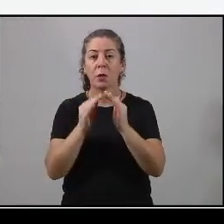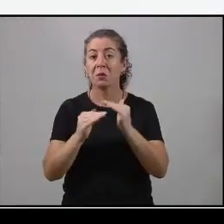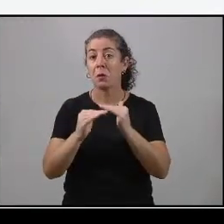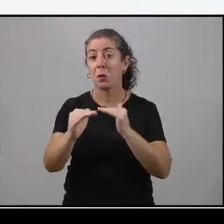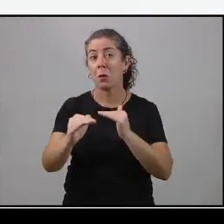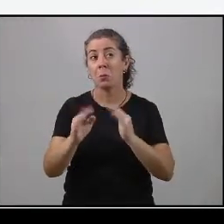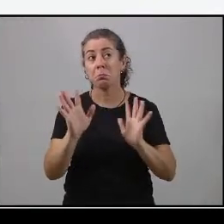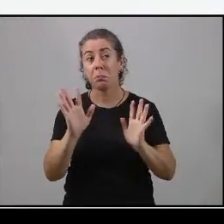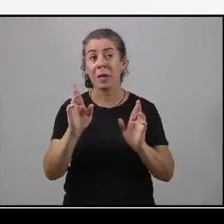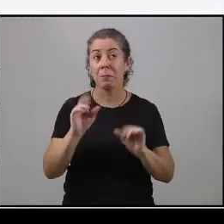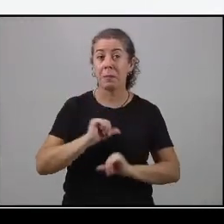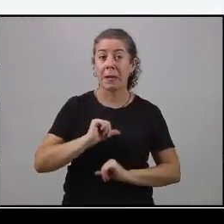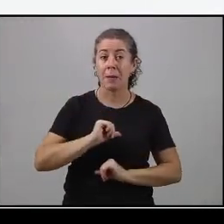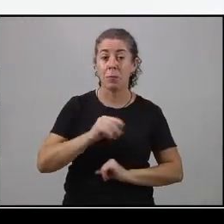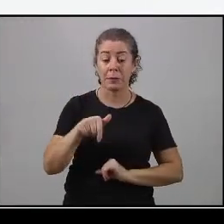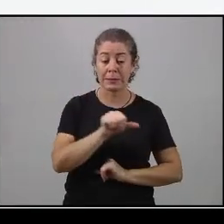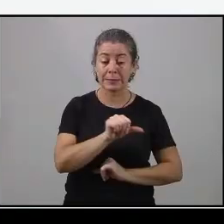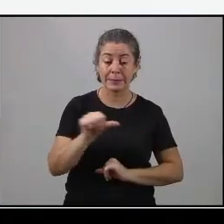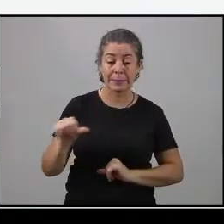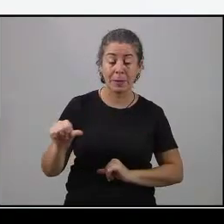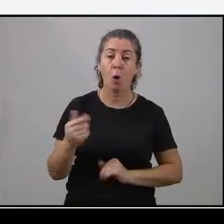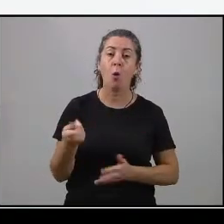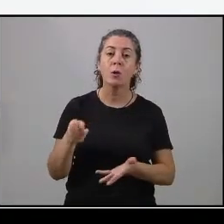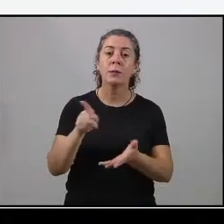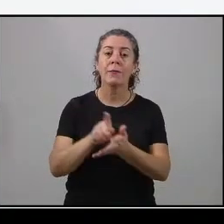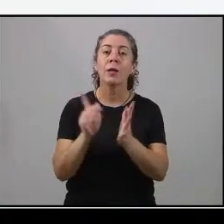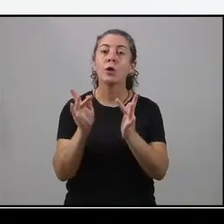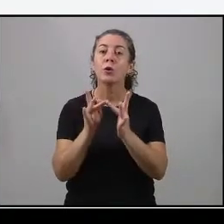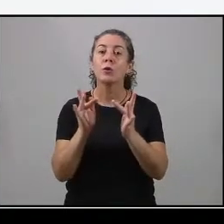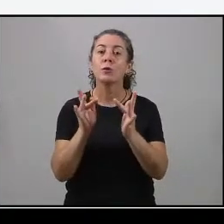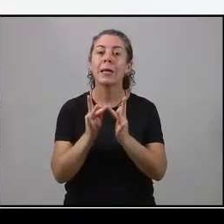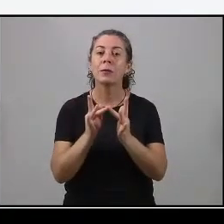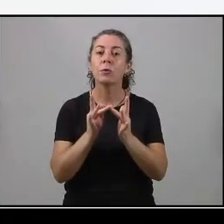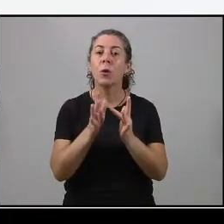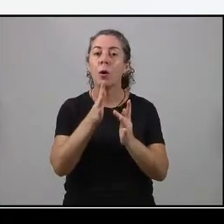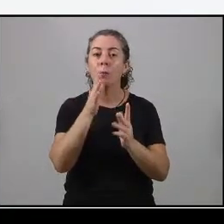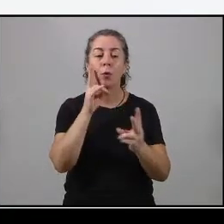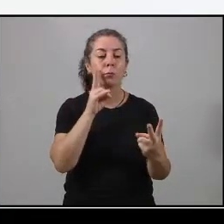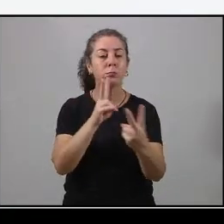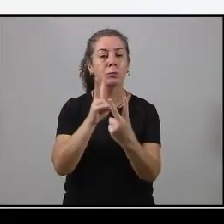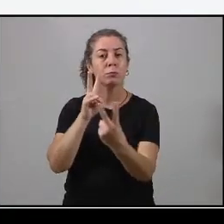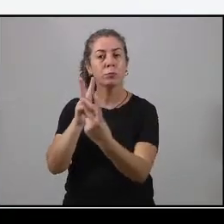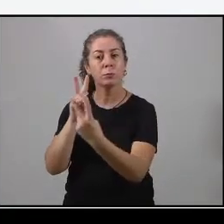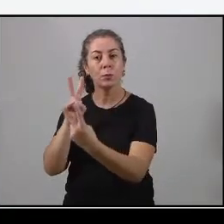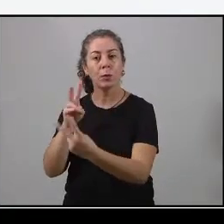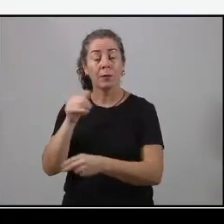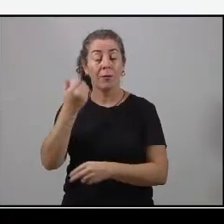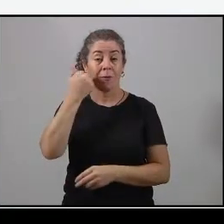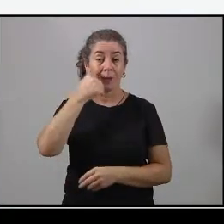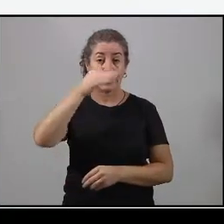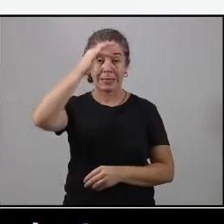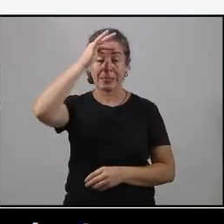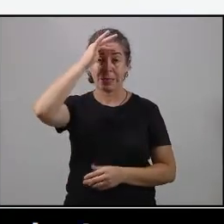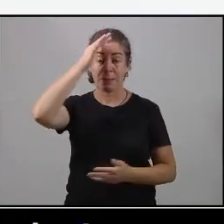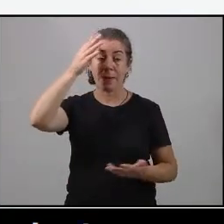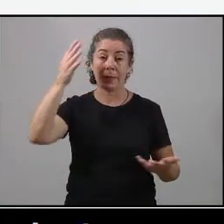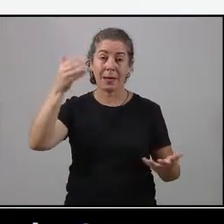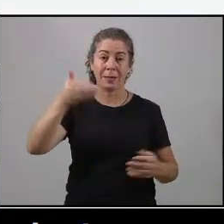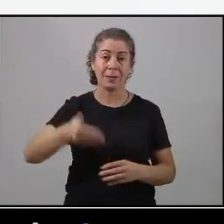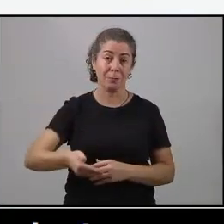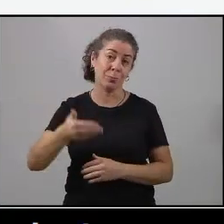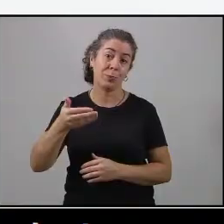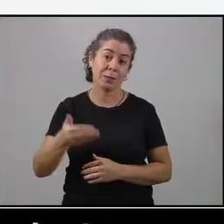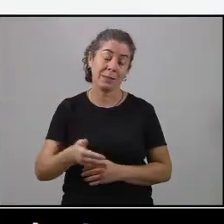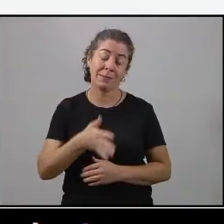esta semana, pues podamos retomar ese contacto presencial. Lo acaecido este fin de semana, sin duda, es muy